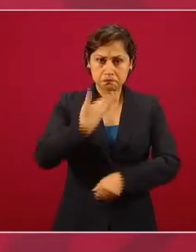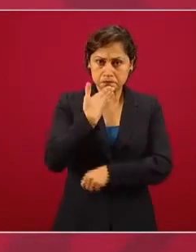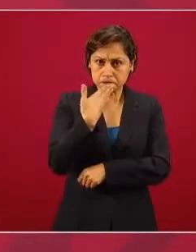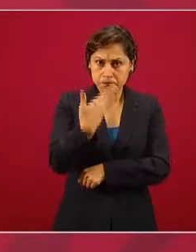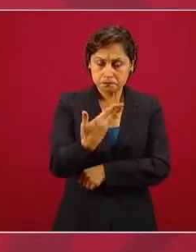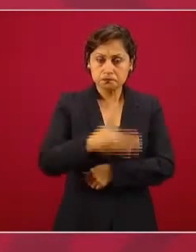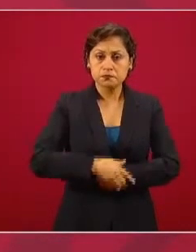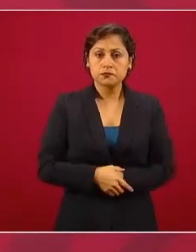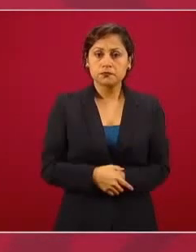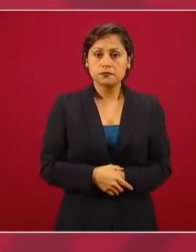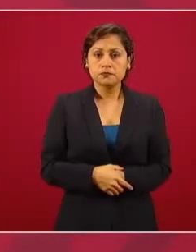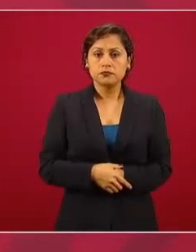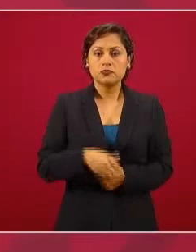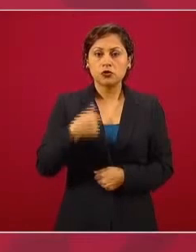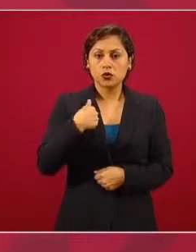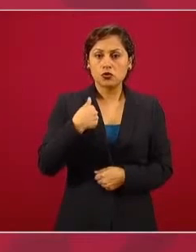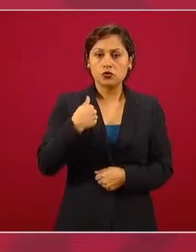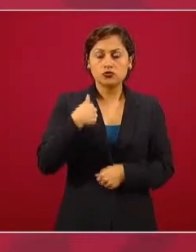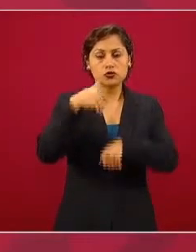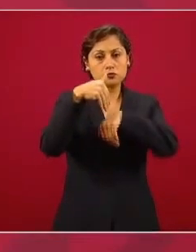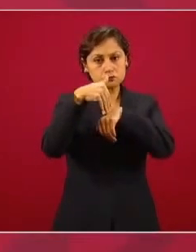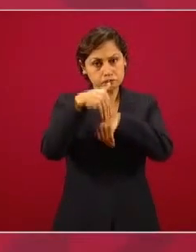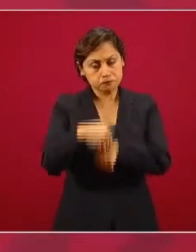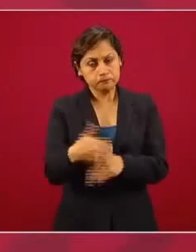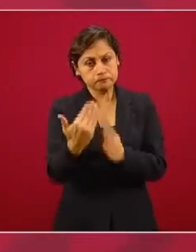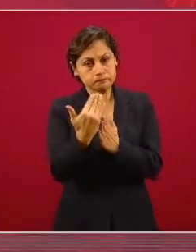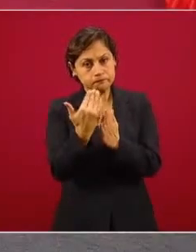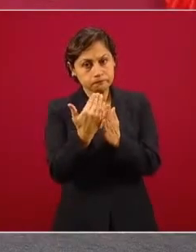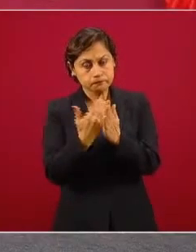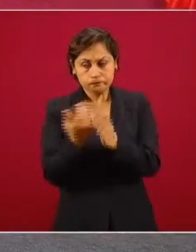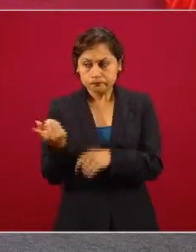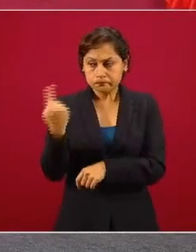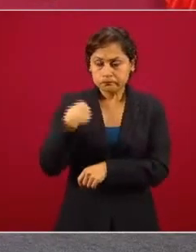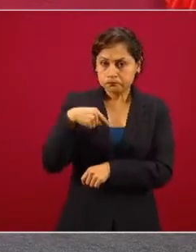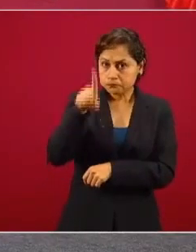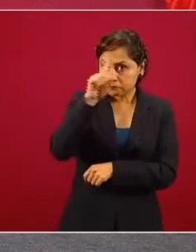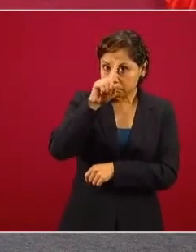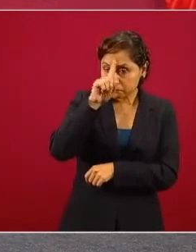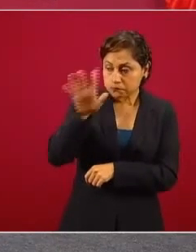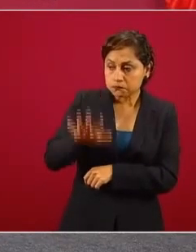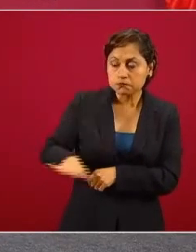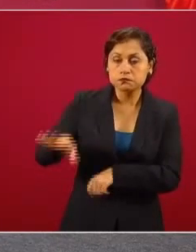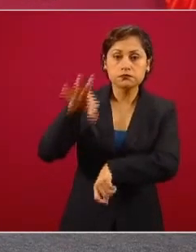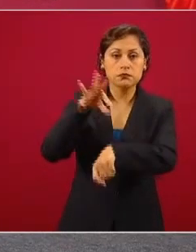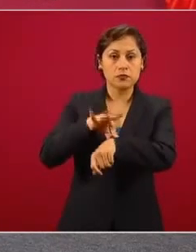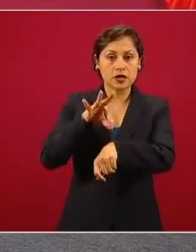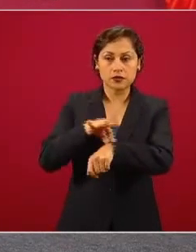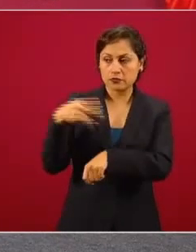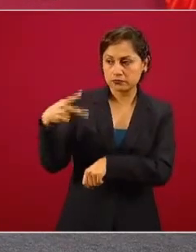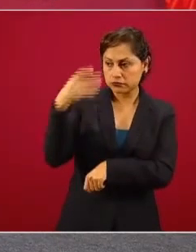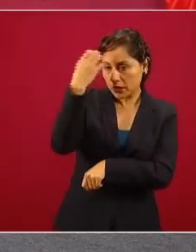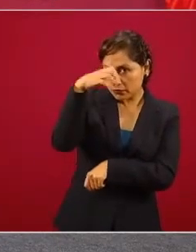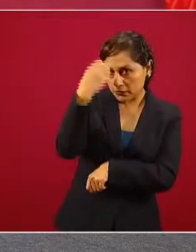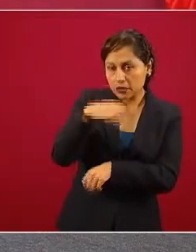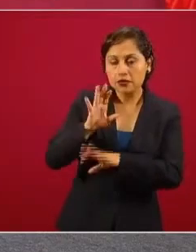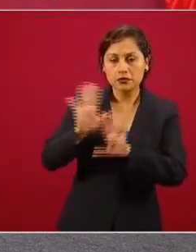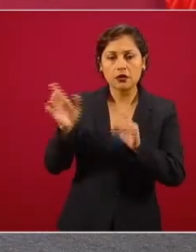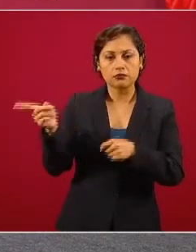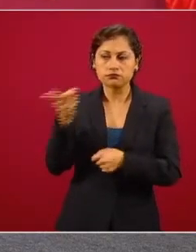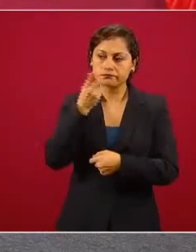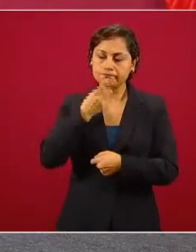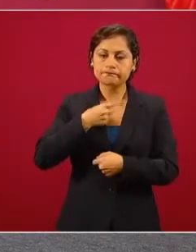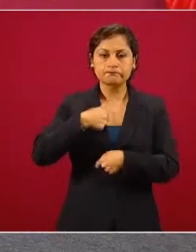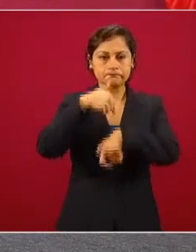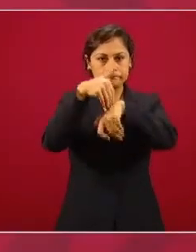estoy siguiendo las recomendaciones de los médicos, de los especialistas,